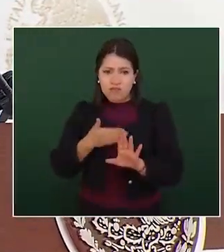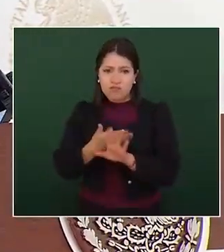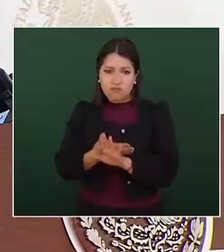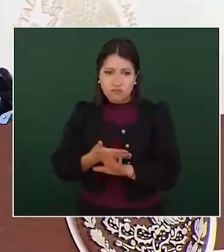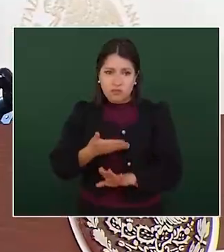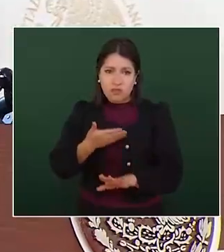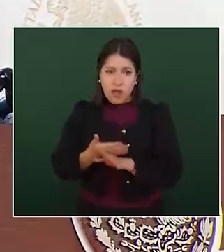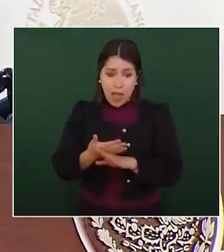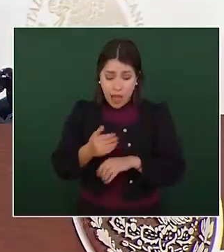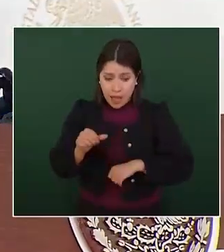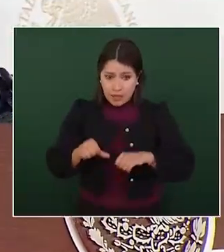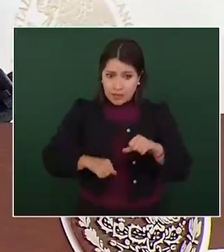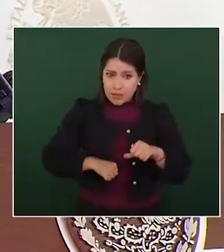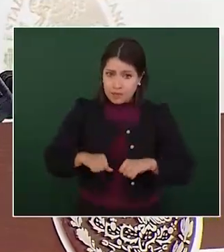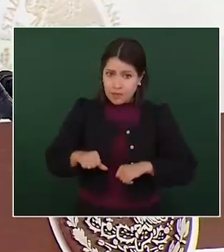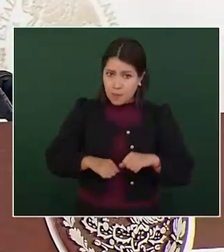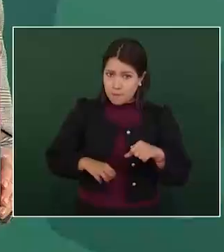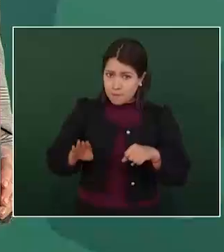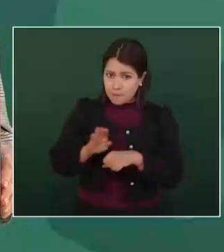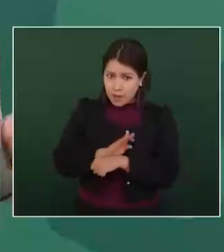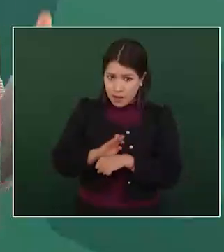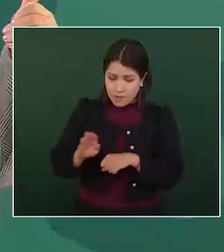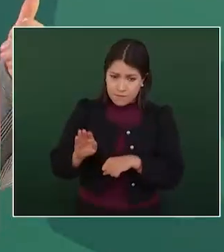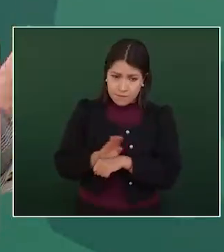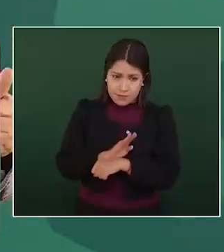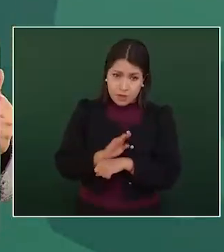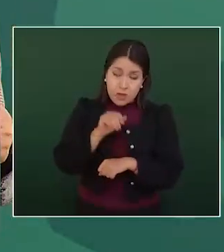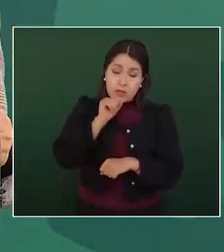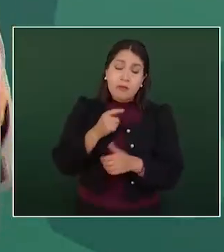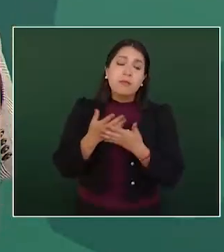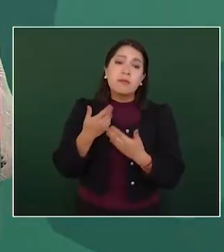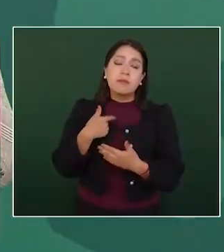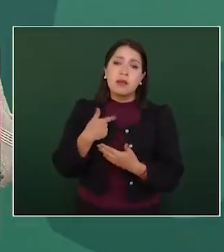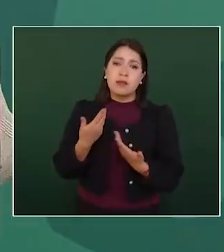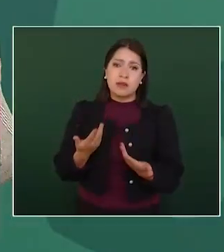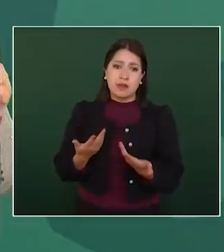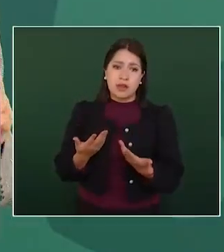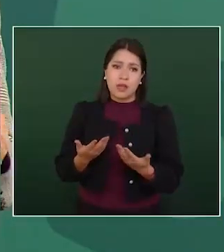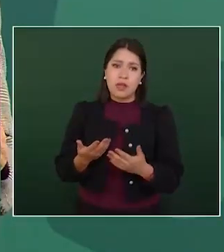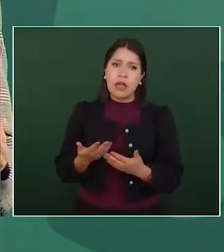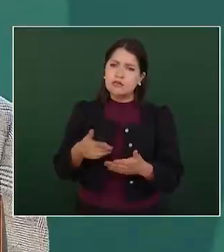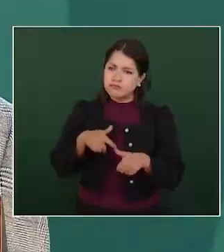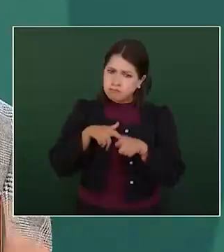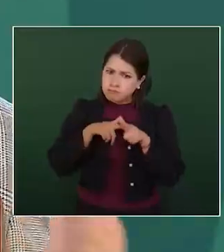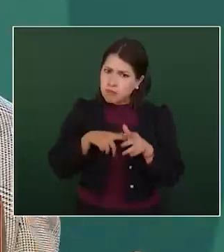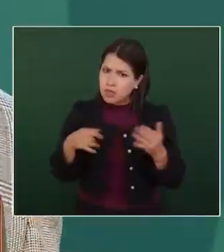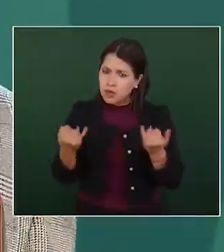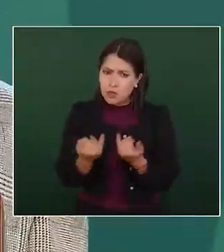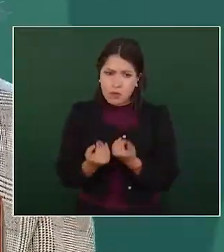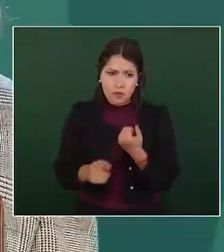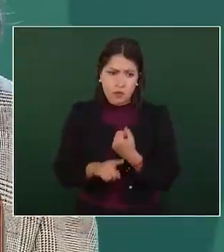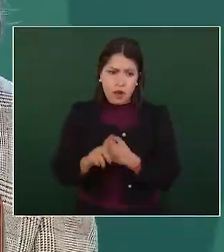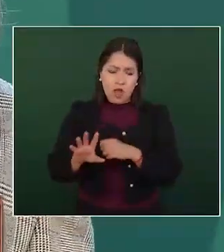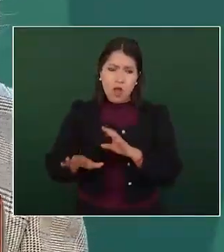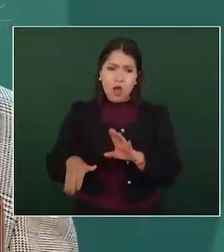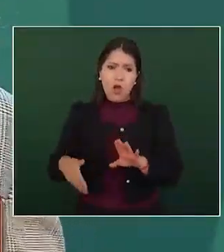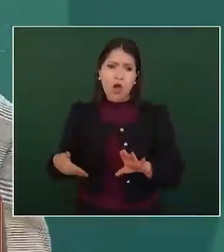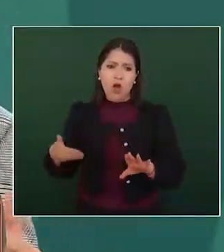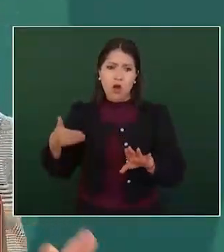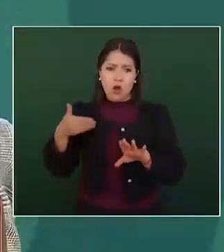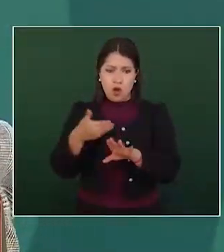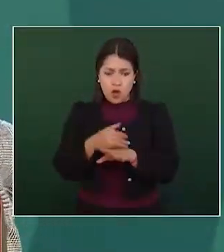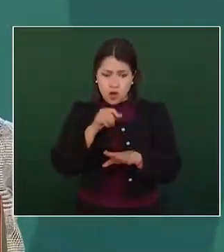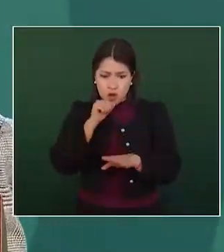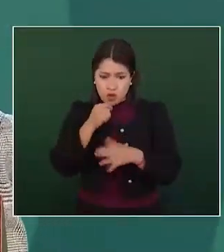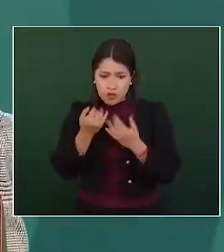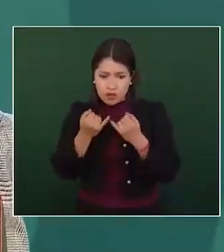en beneficio de las mayorías. Estaban en contra y están todavía en contra de la soberanía energética, de